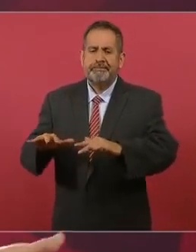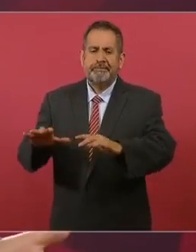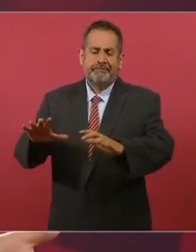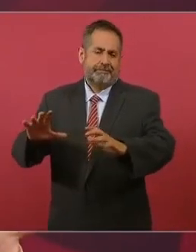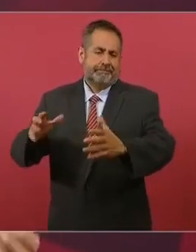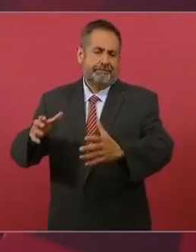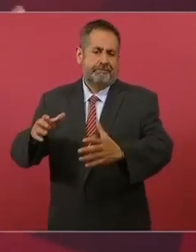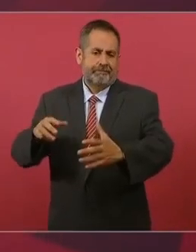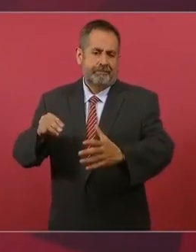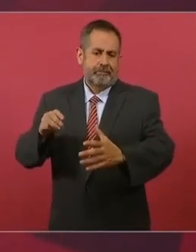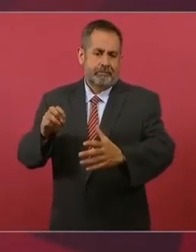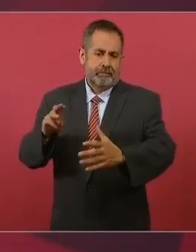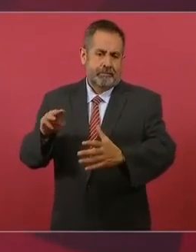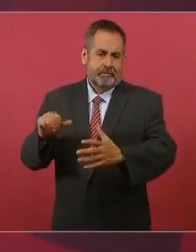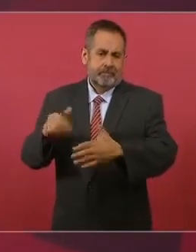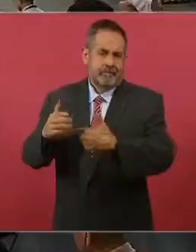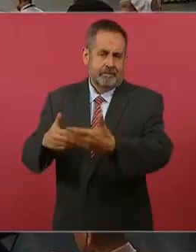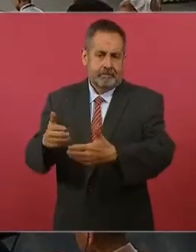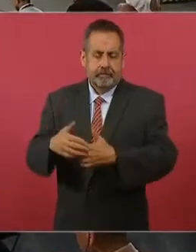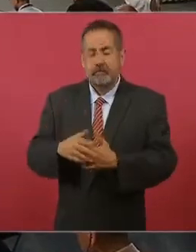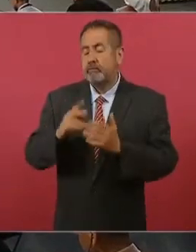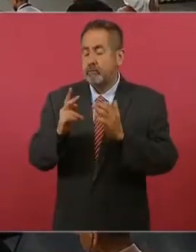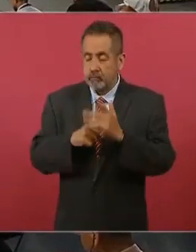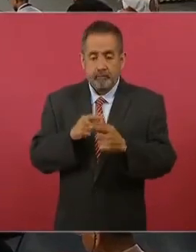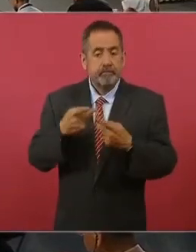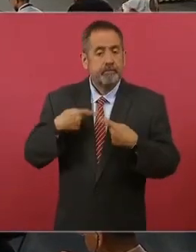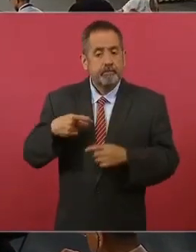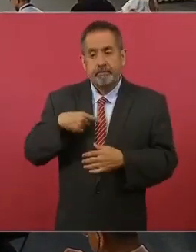Y también, volviendo al pueblo,